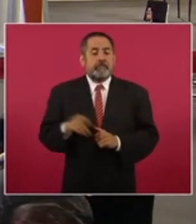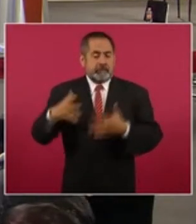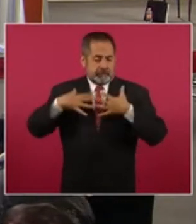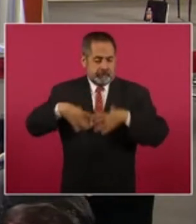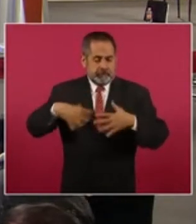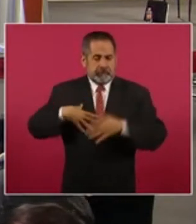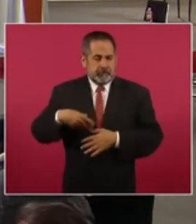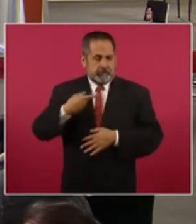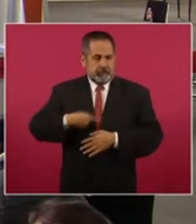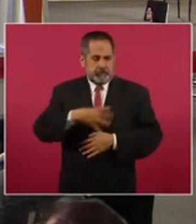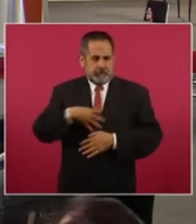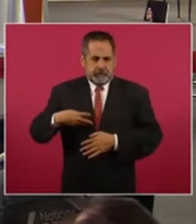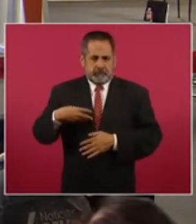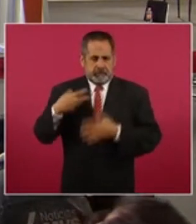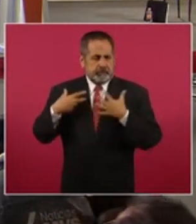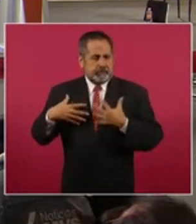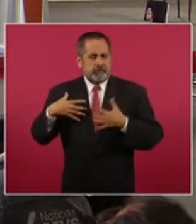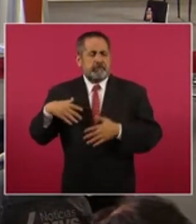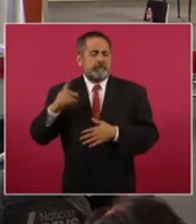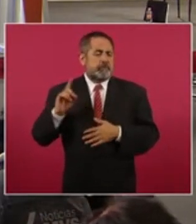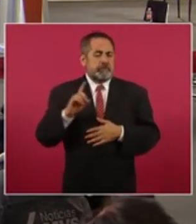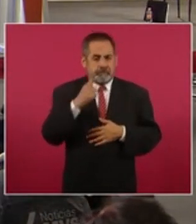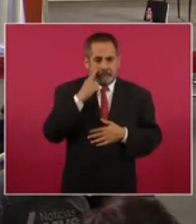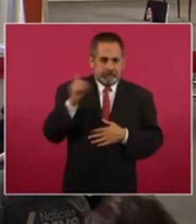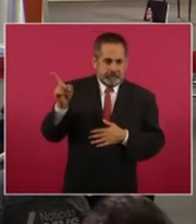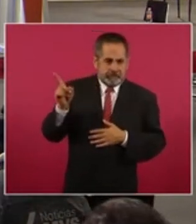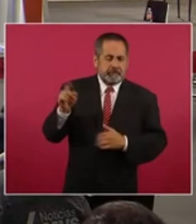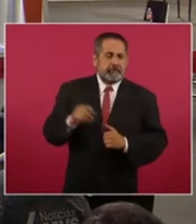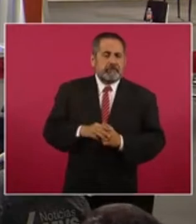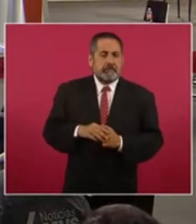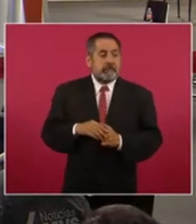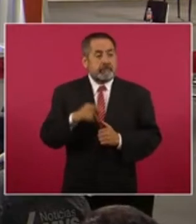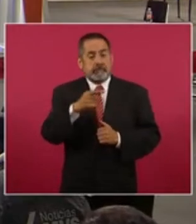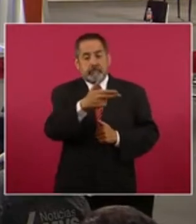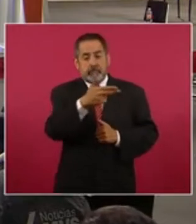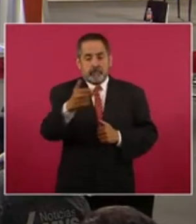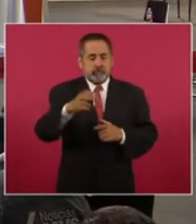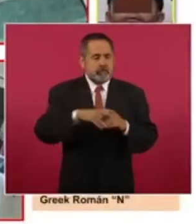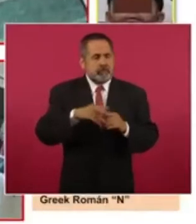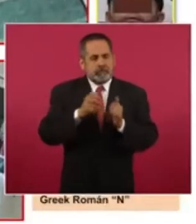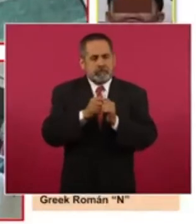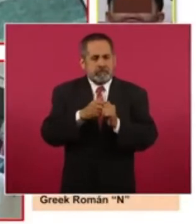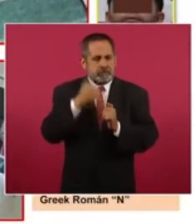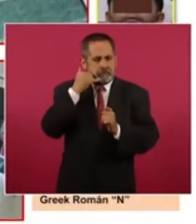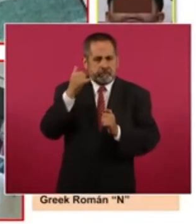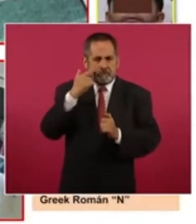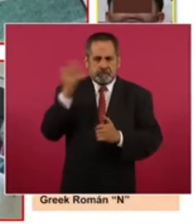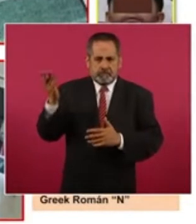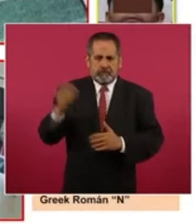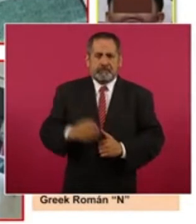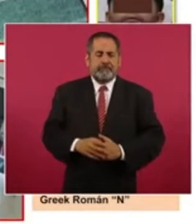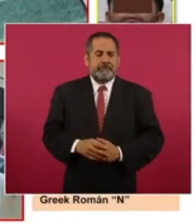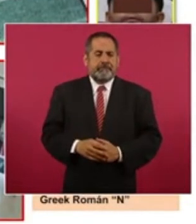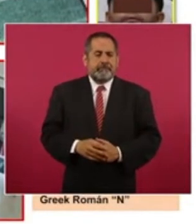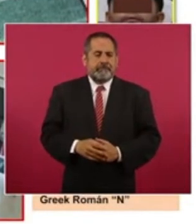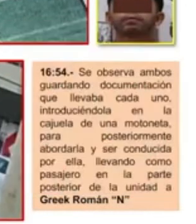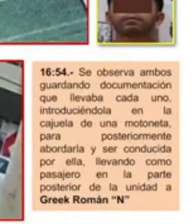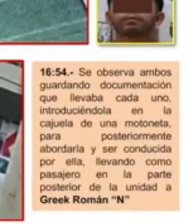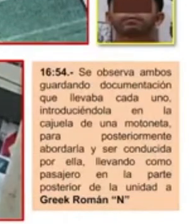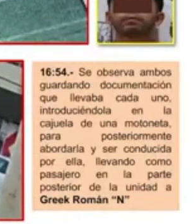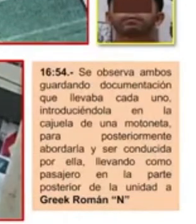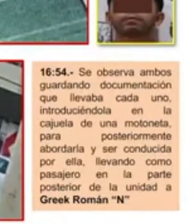cuadros. En el punto exterior del hotel hace una llamada telefónica y finalmente se